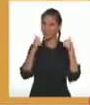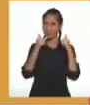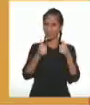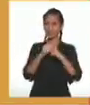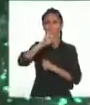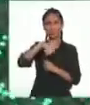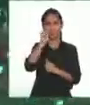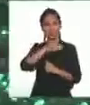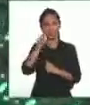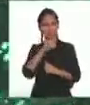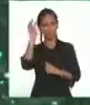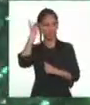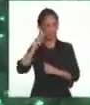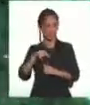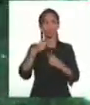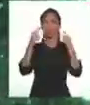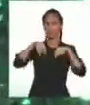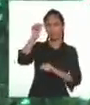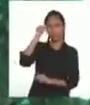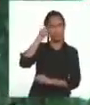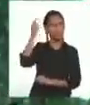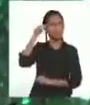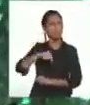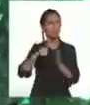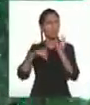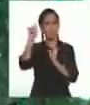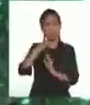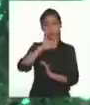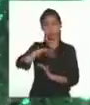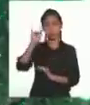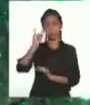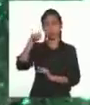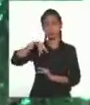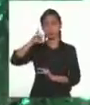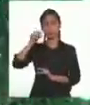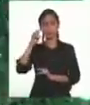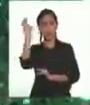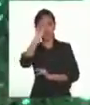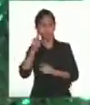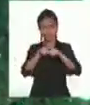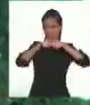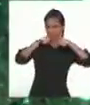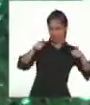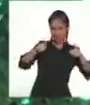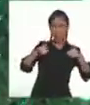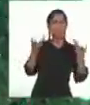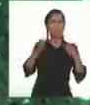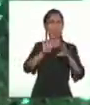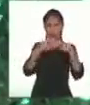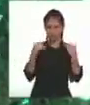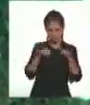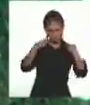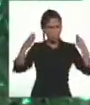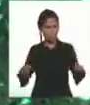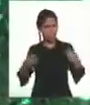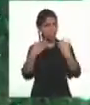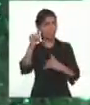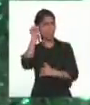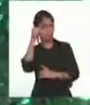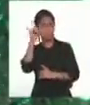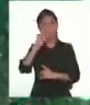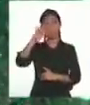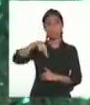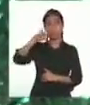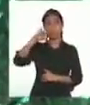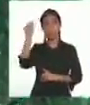bien, Jazmín. Recordemos que hoy hemos aplicado el uso de las unidades de medida en situaciones cotidianas a partir del juego de mesa. Recuerden que las unidades de medida no